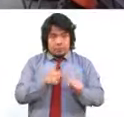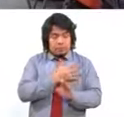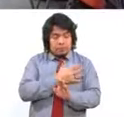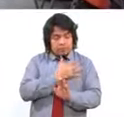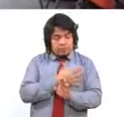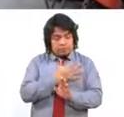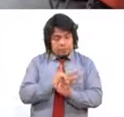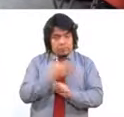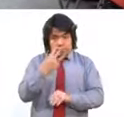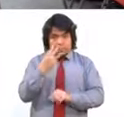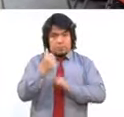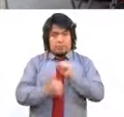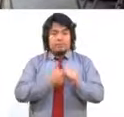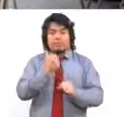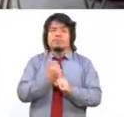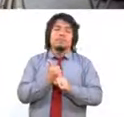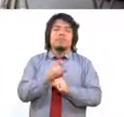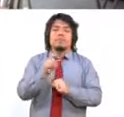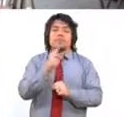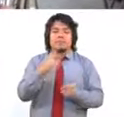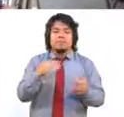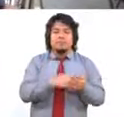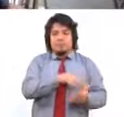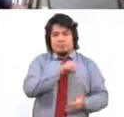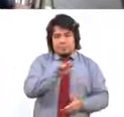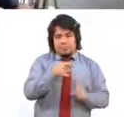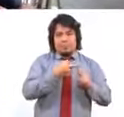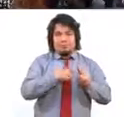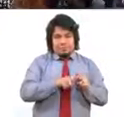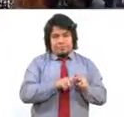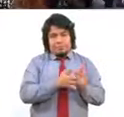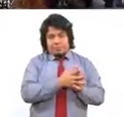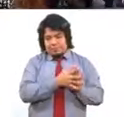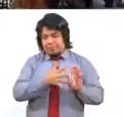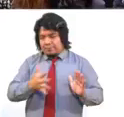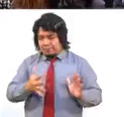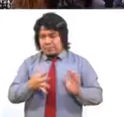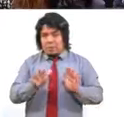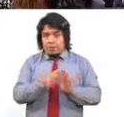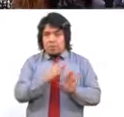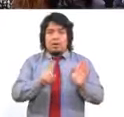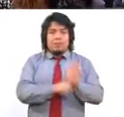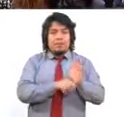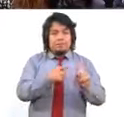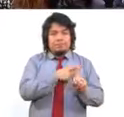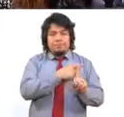después del decreto de la alerta por violencia contra las mujeres,